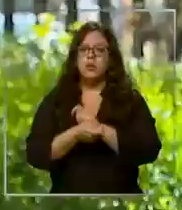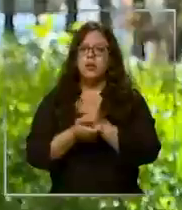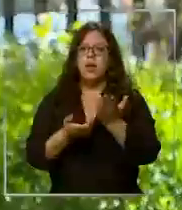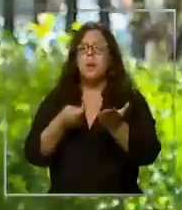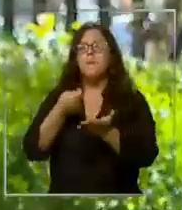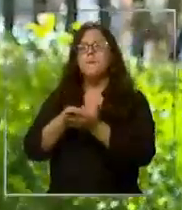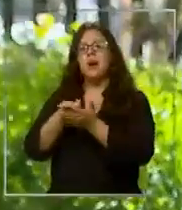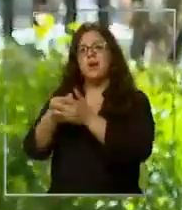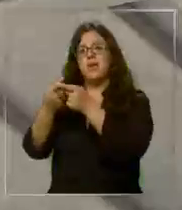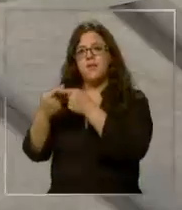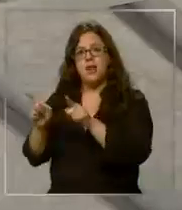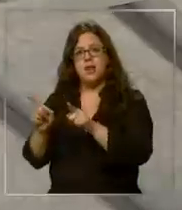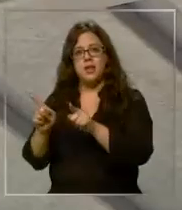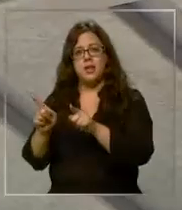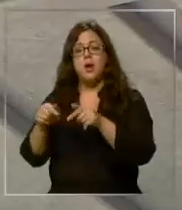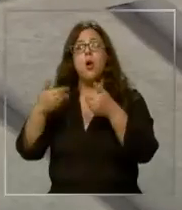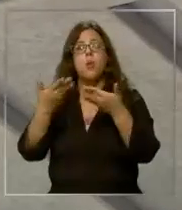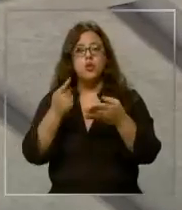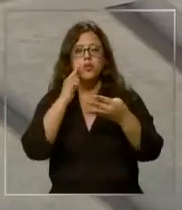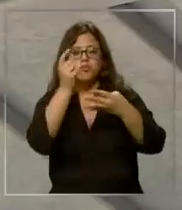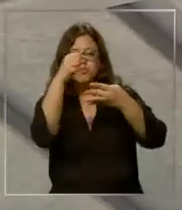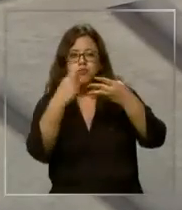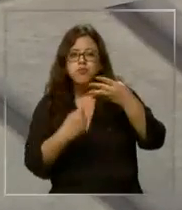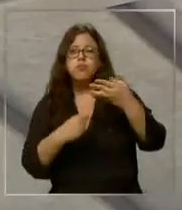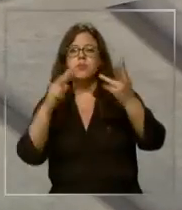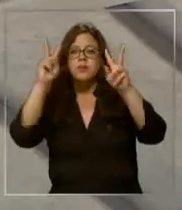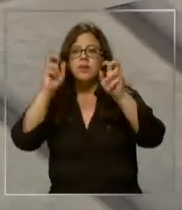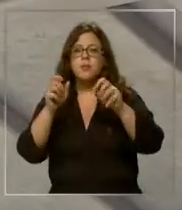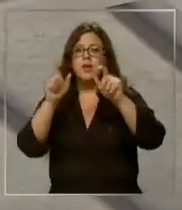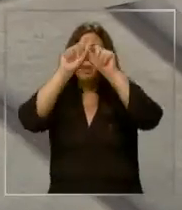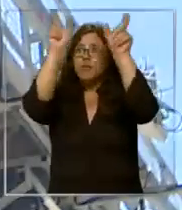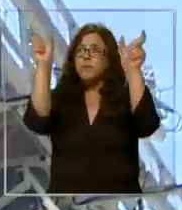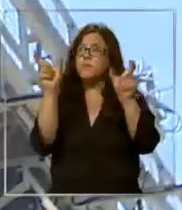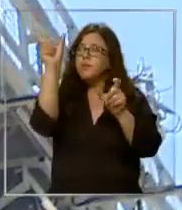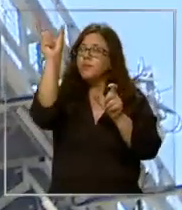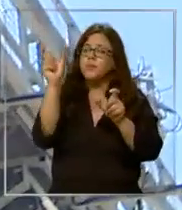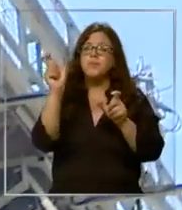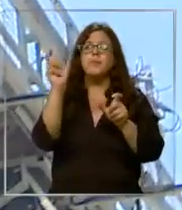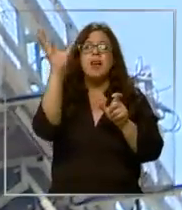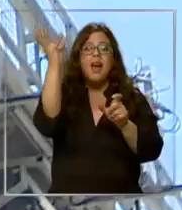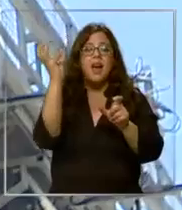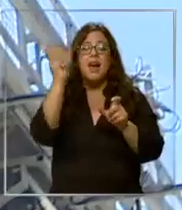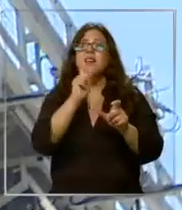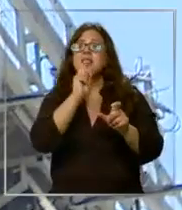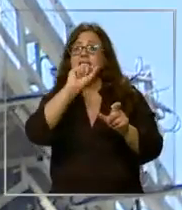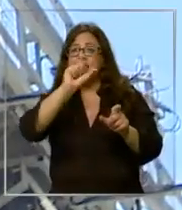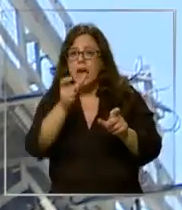otros medios de pago. Por ello, se evalúa dar opciones como TAG en casi todos los pórticos.